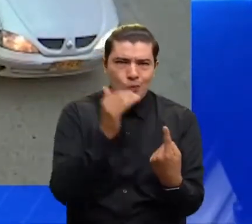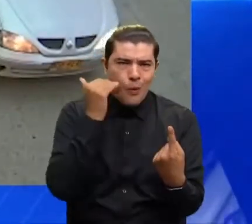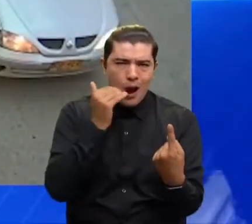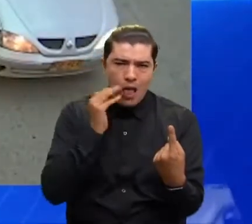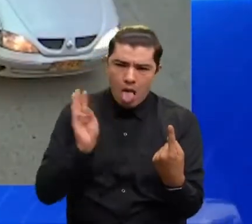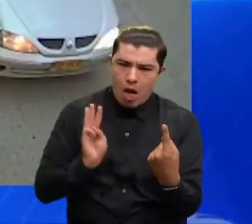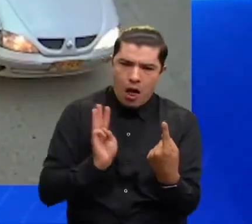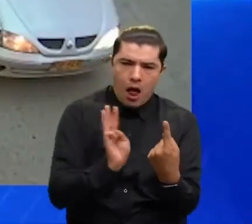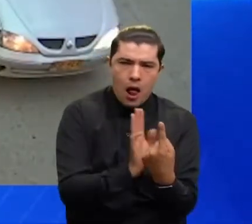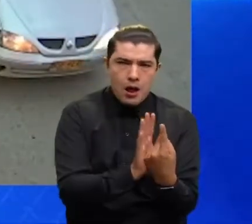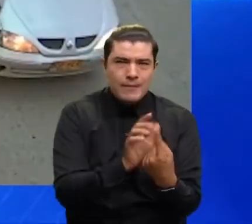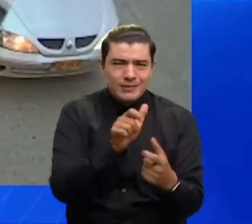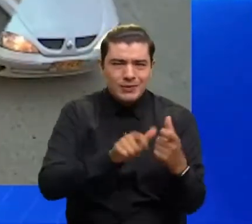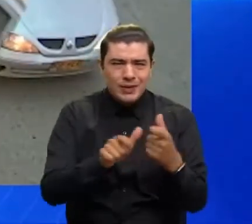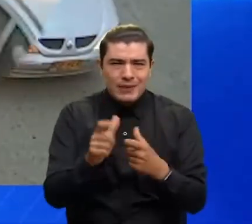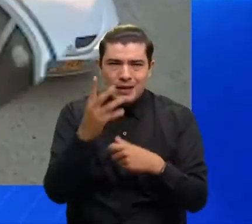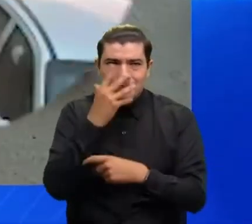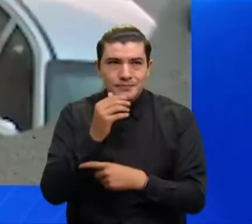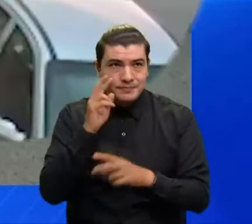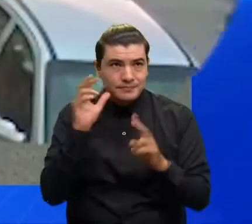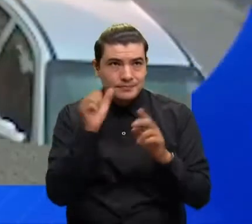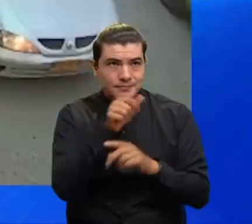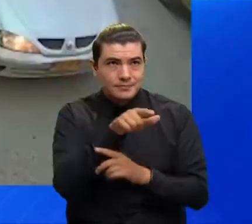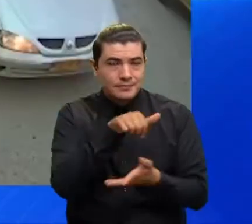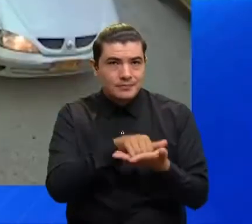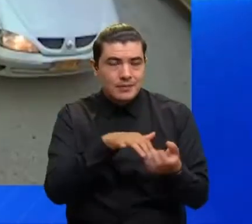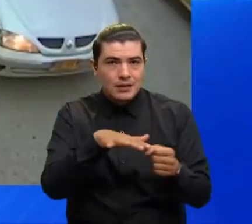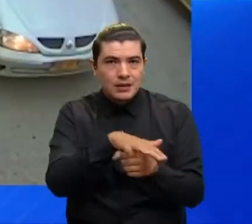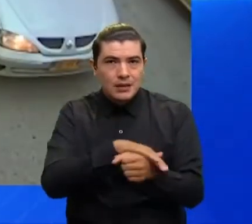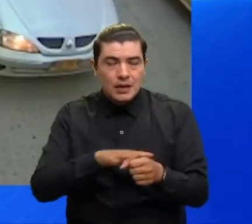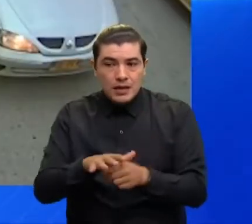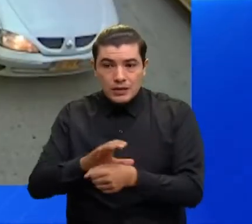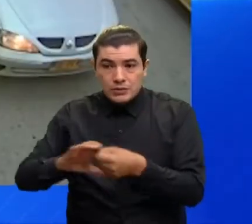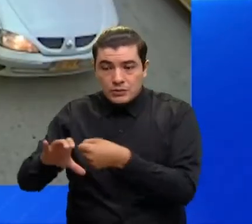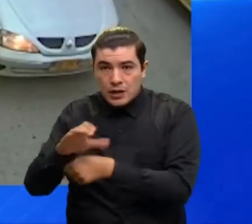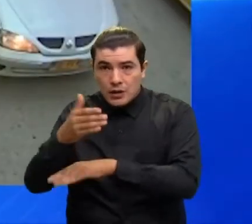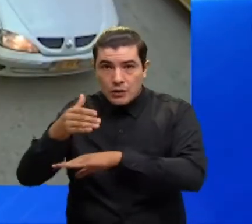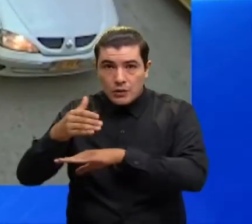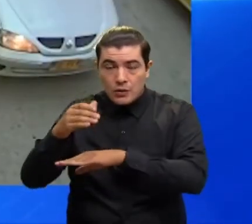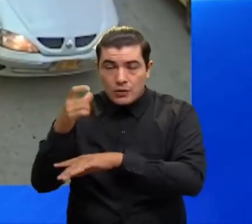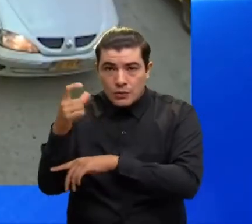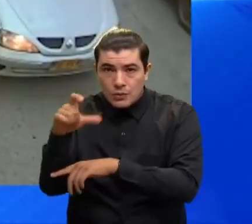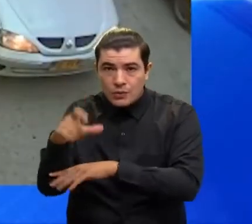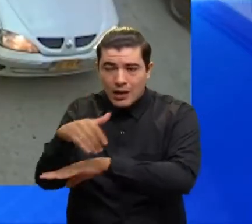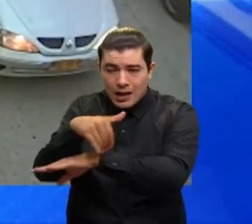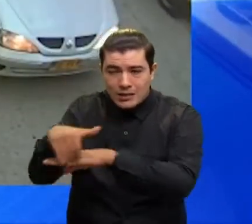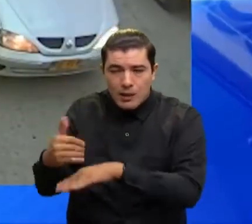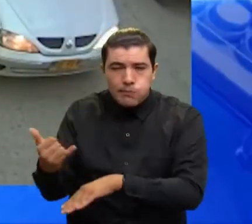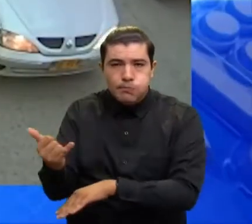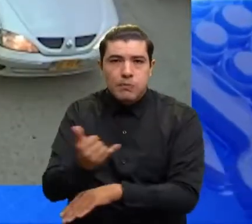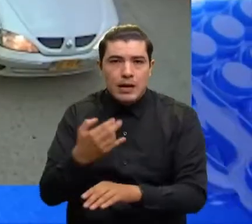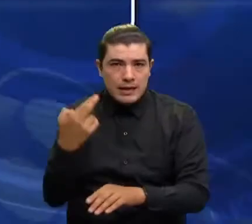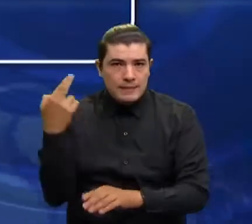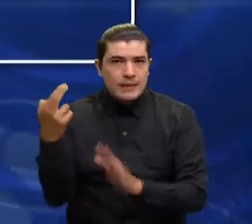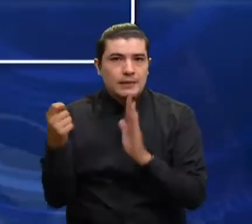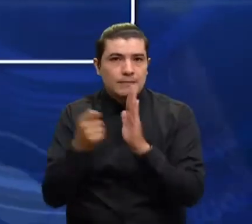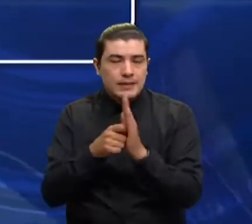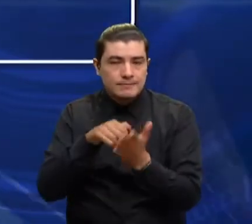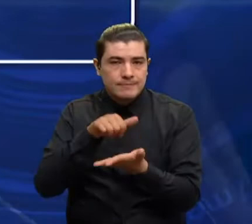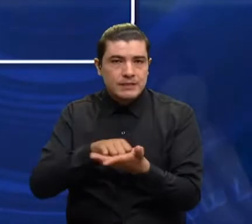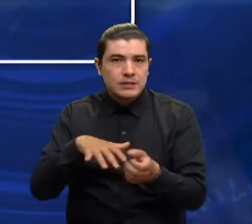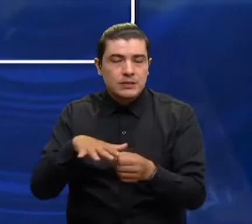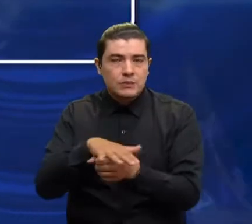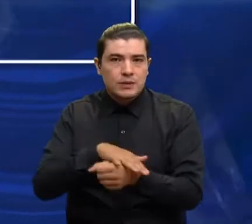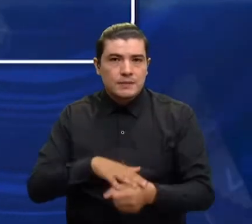pública en un barrio de la ciudad. Como este, se vienen registrando a diario diferentes hechos delictivos en la capital norte santandereana.